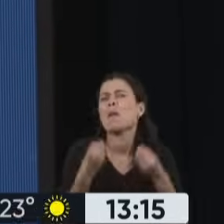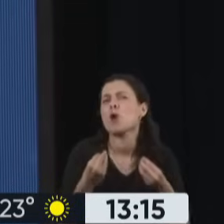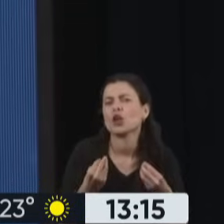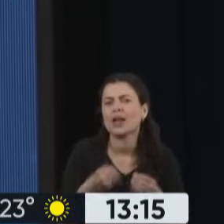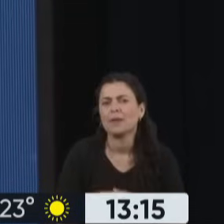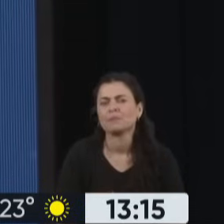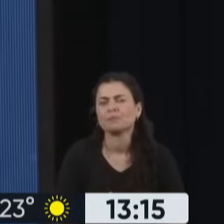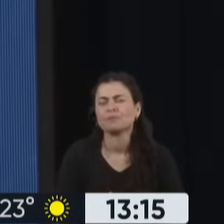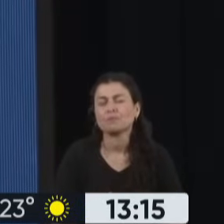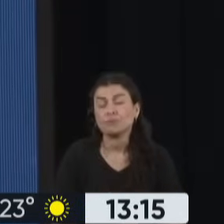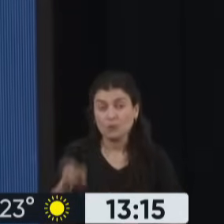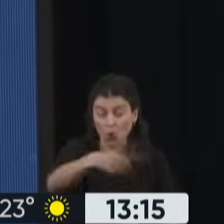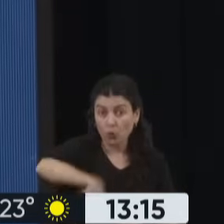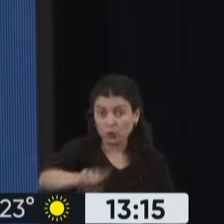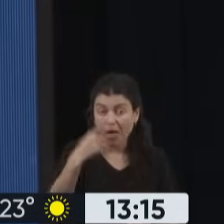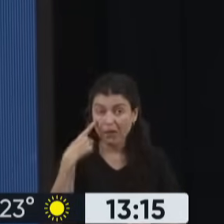que